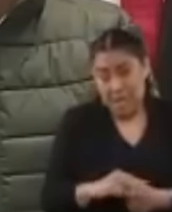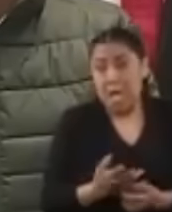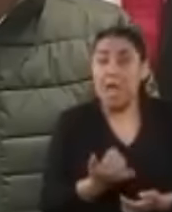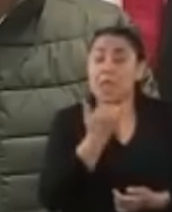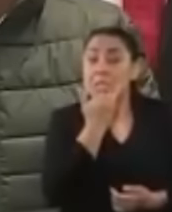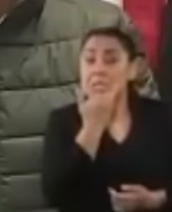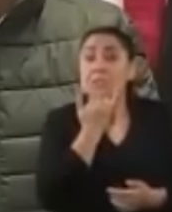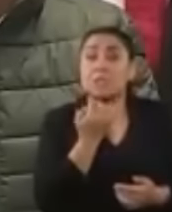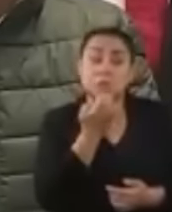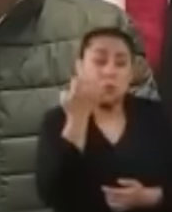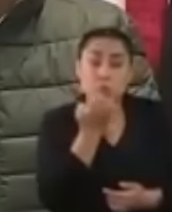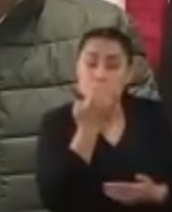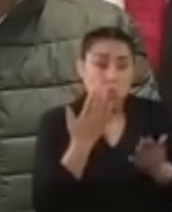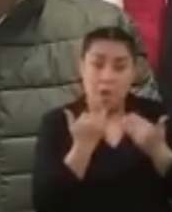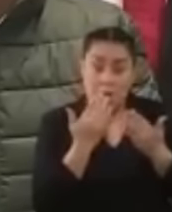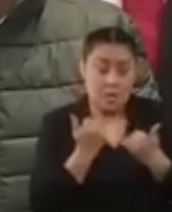educación inicial.